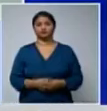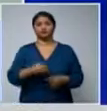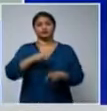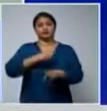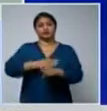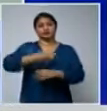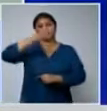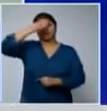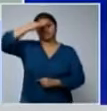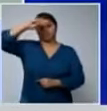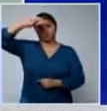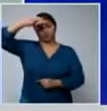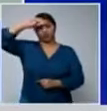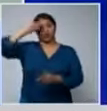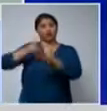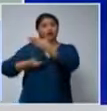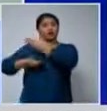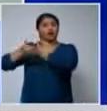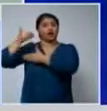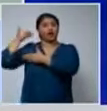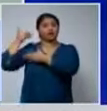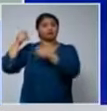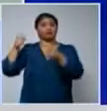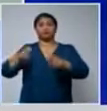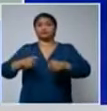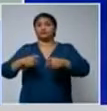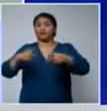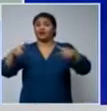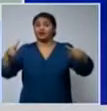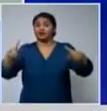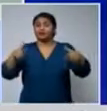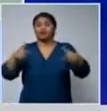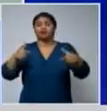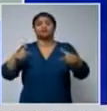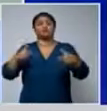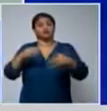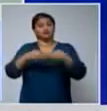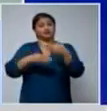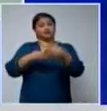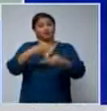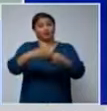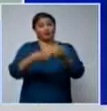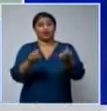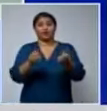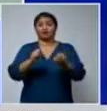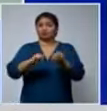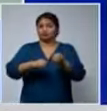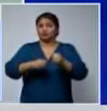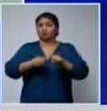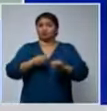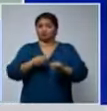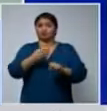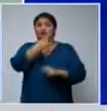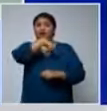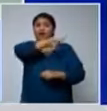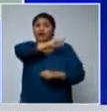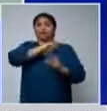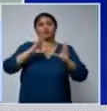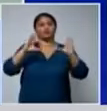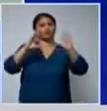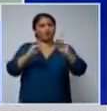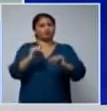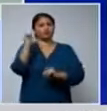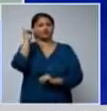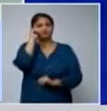transmisión, se controló, y anoche se hacía la observación en la videoconferencia que todas las noches se hace